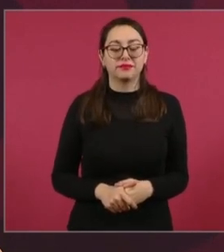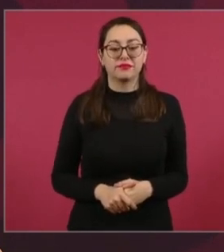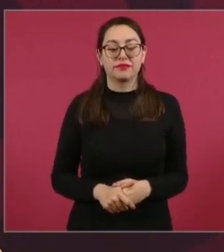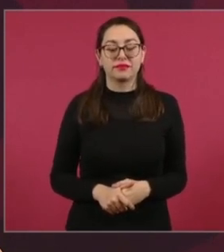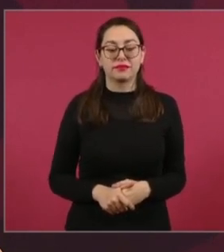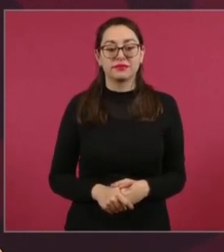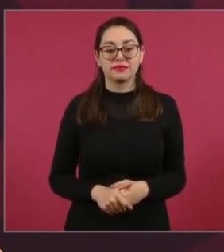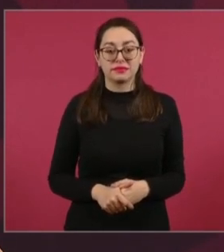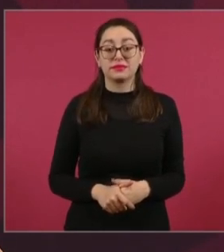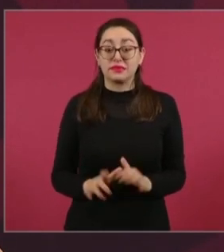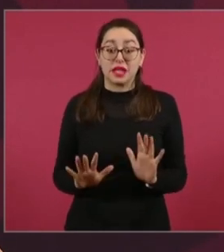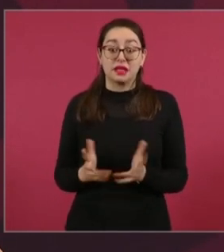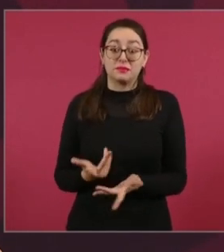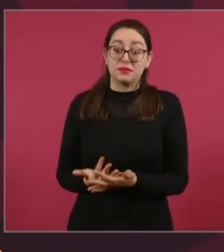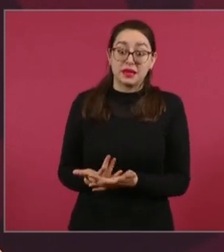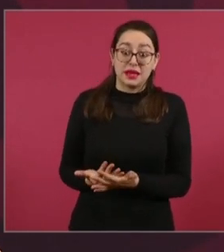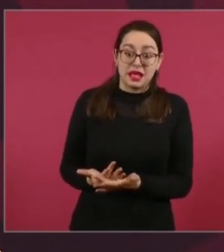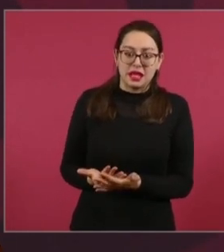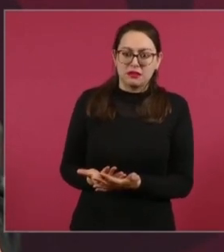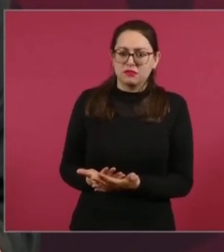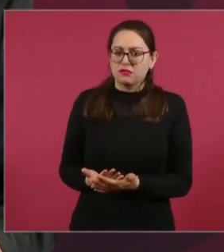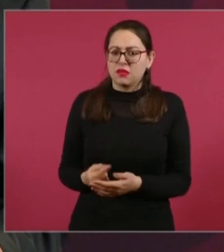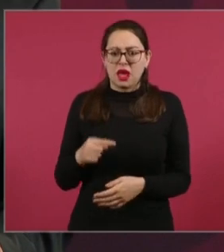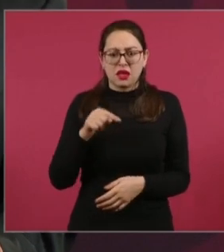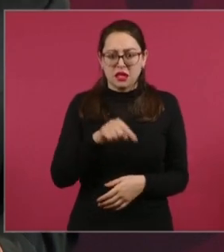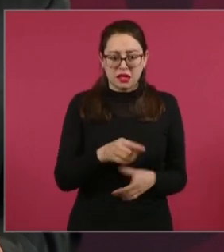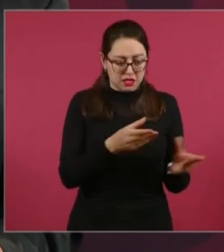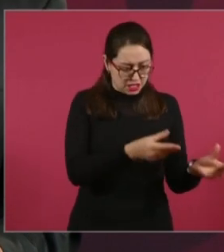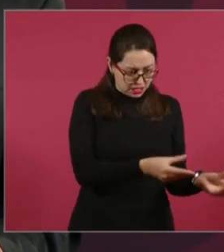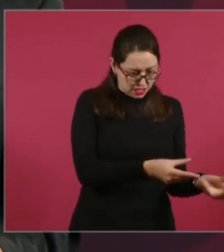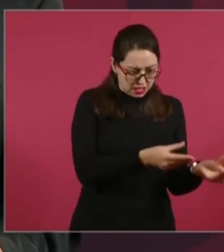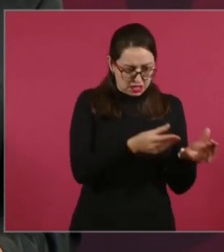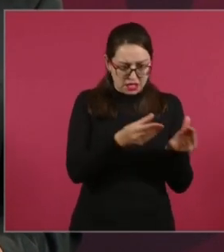y tuvimos que esperar, pero aquí no se esperó nada